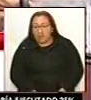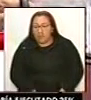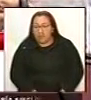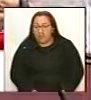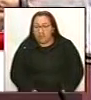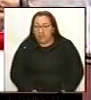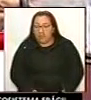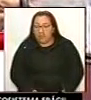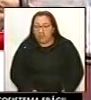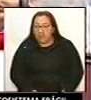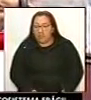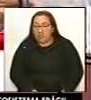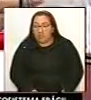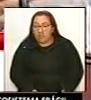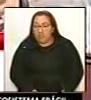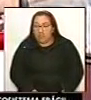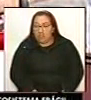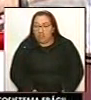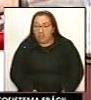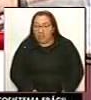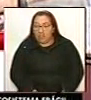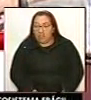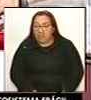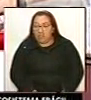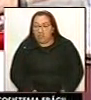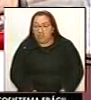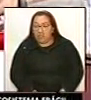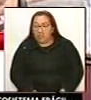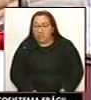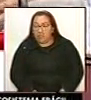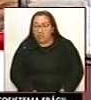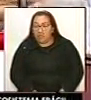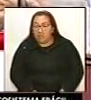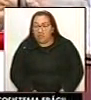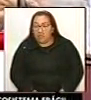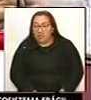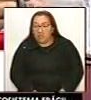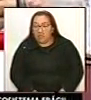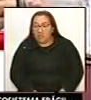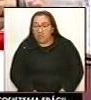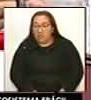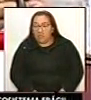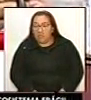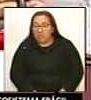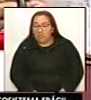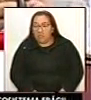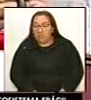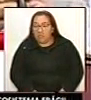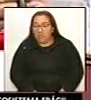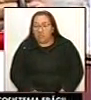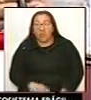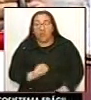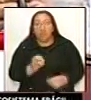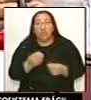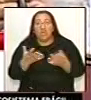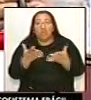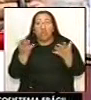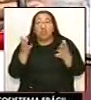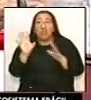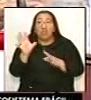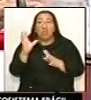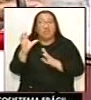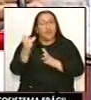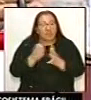el almacén, o restar cantidades que puedan estar en